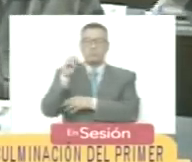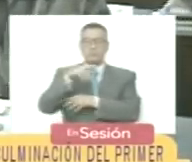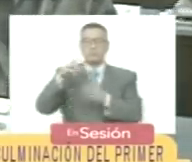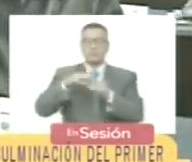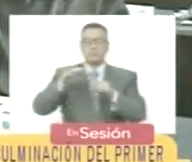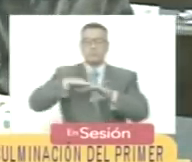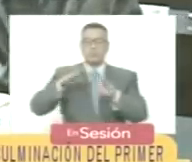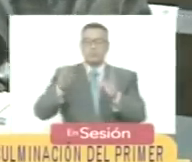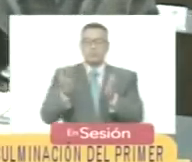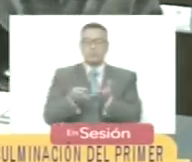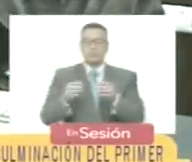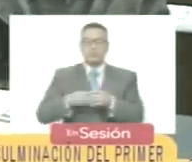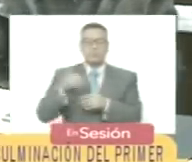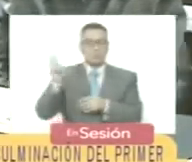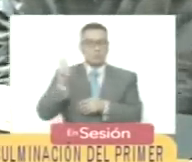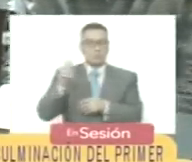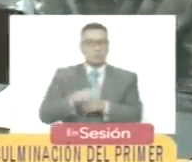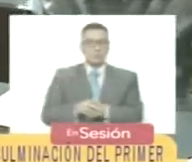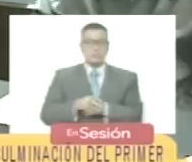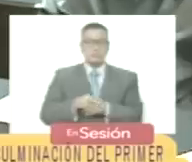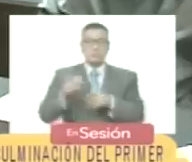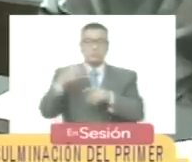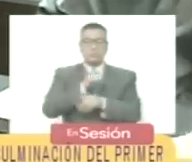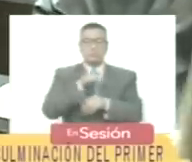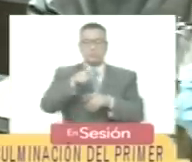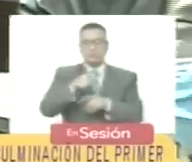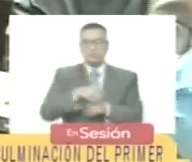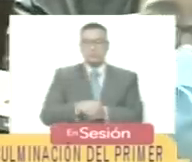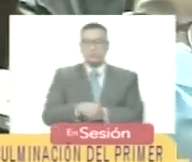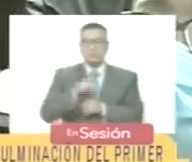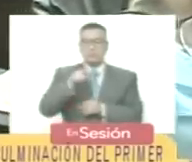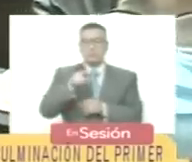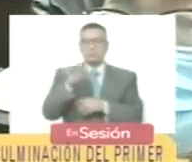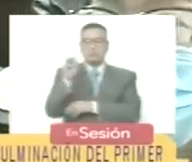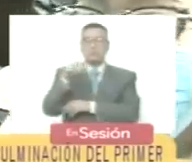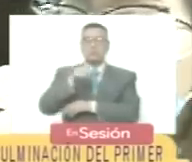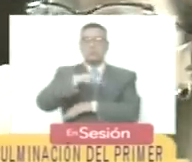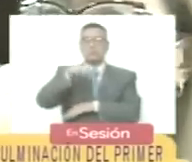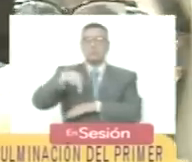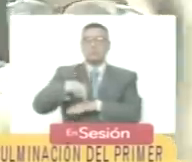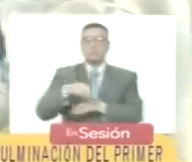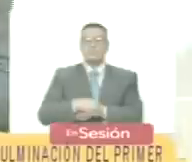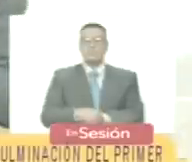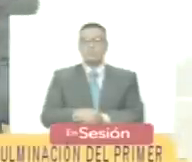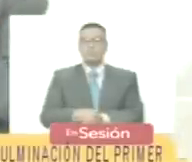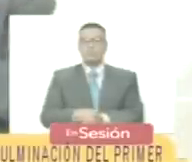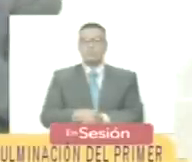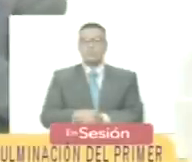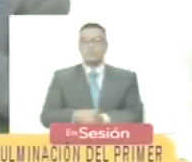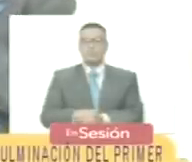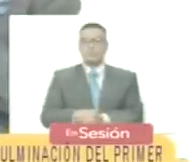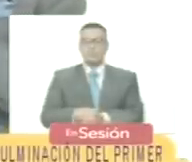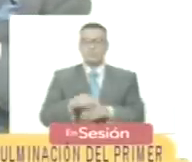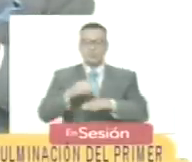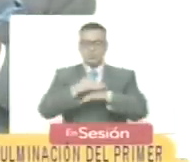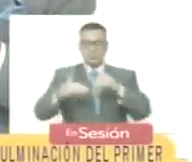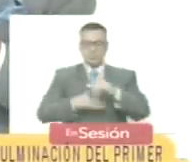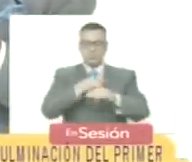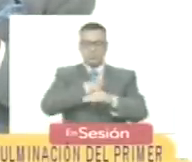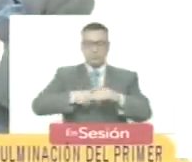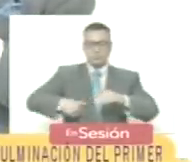mundo, y Venezuela obtuvo, y eso es un logro de esta Asamblea Nacional, la